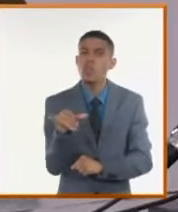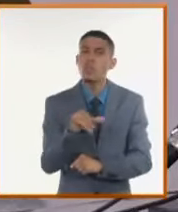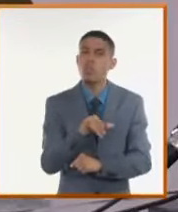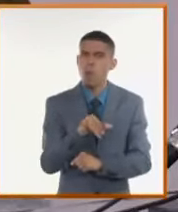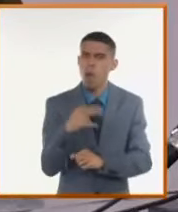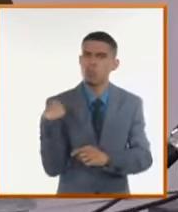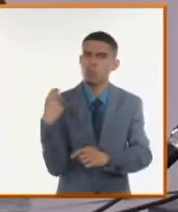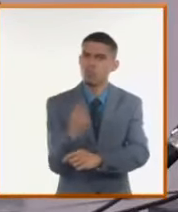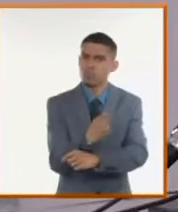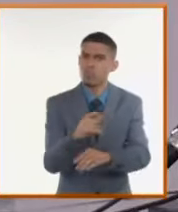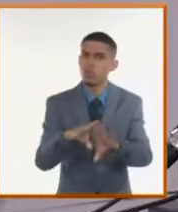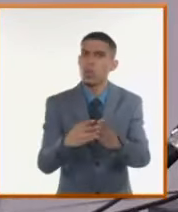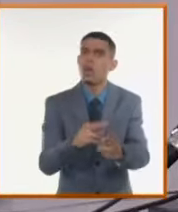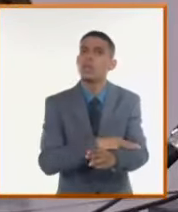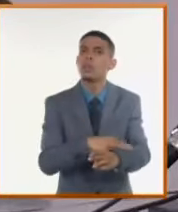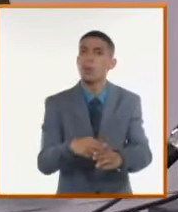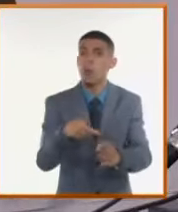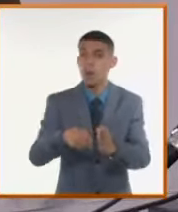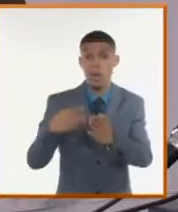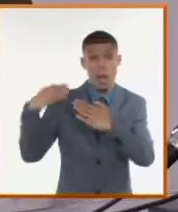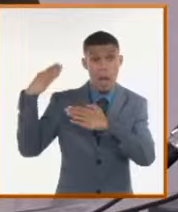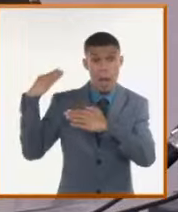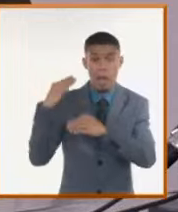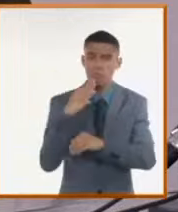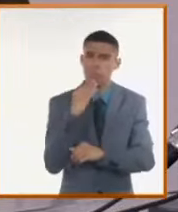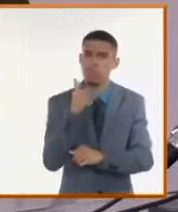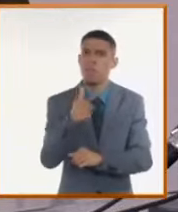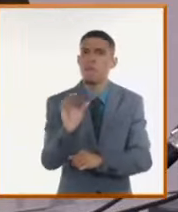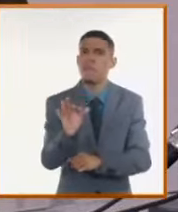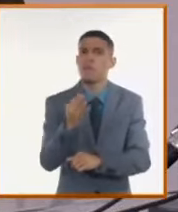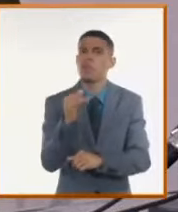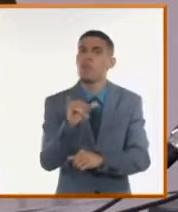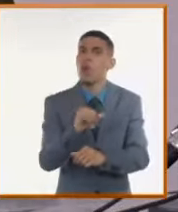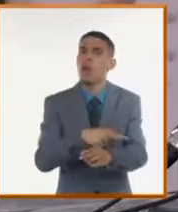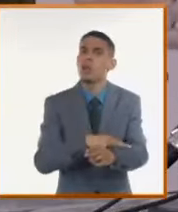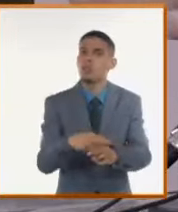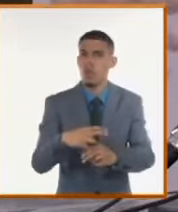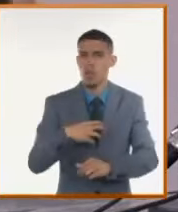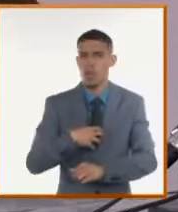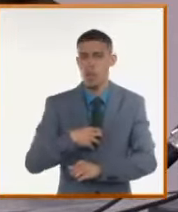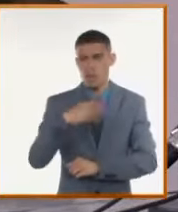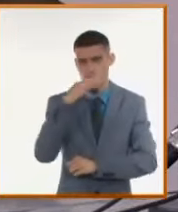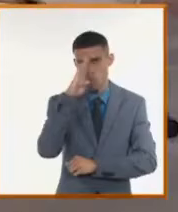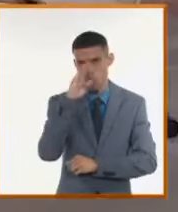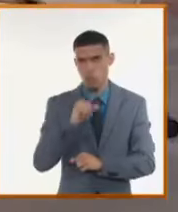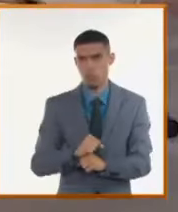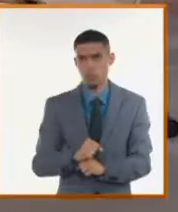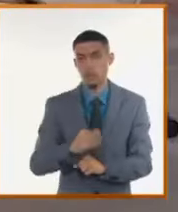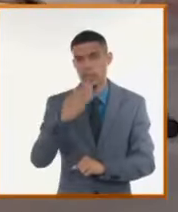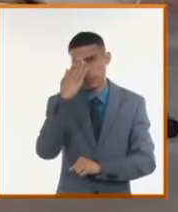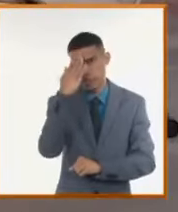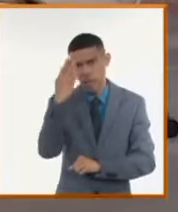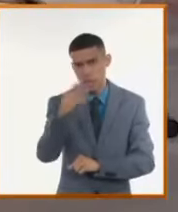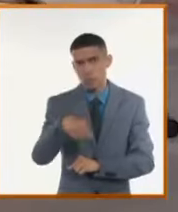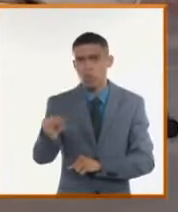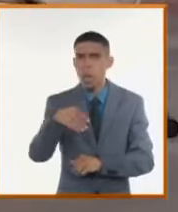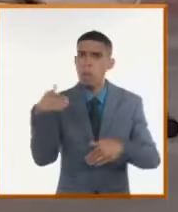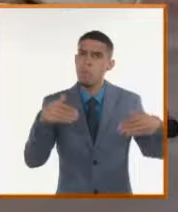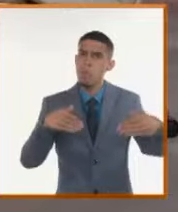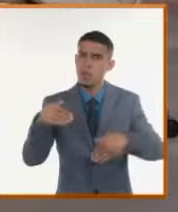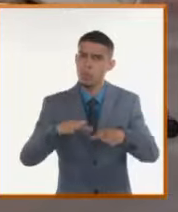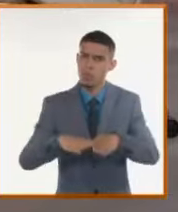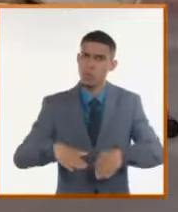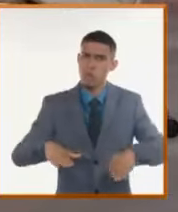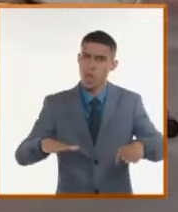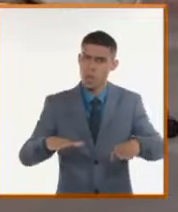historia de esa historia tremenda del ferrocarril cubano pero de esa historia también que tiene nuestro país quiero agradecerles a ustedes haber estado con